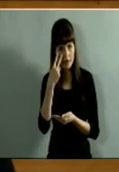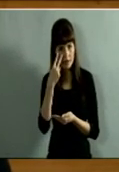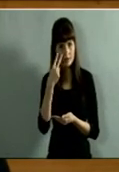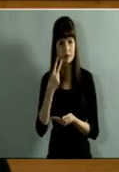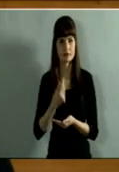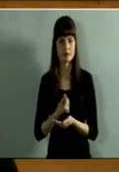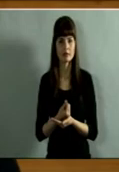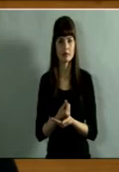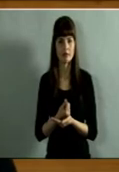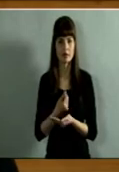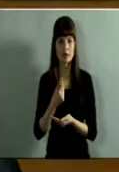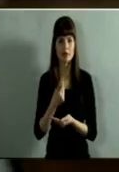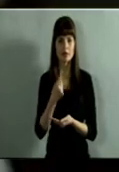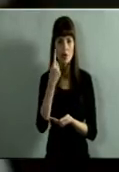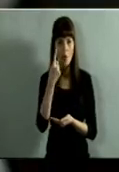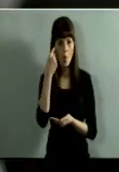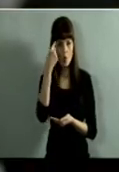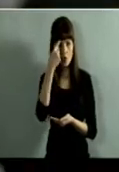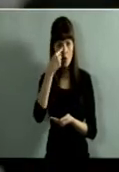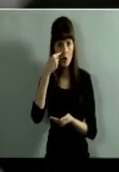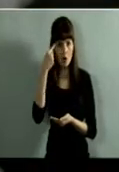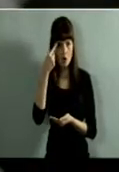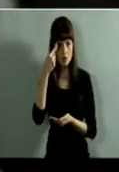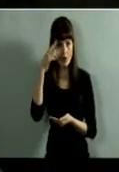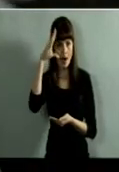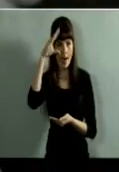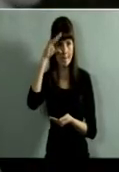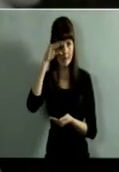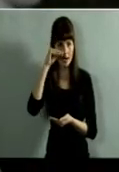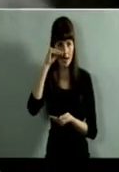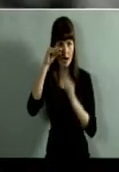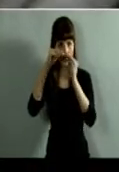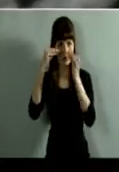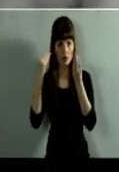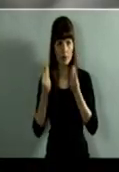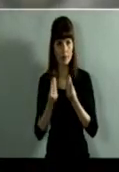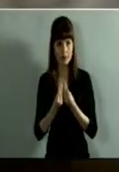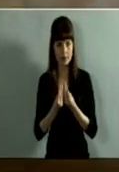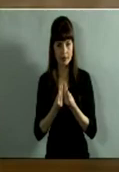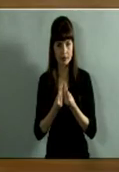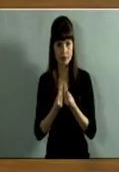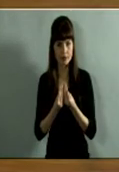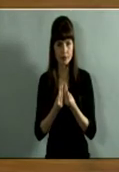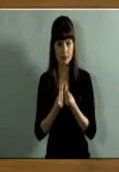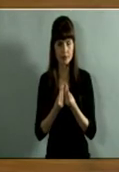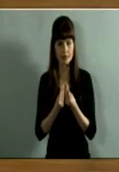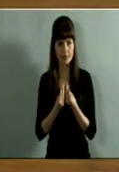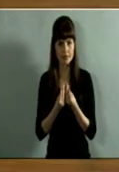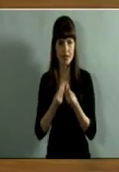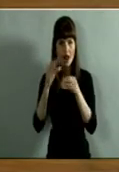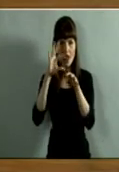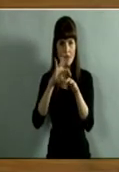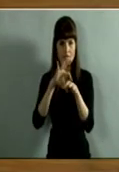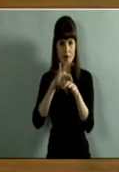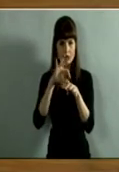yo me di cuenta que había perdido un ojo. Bueno, me comentan los médicos que la glaucoma fue tan rápido y